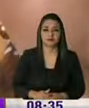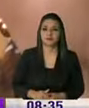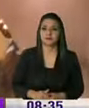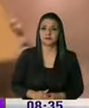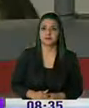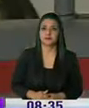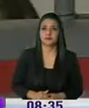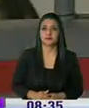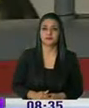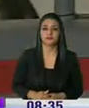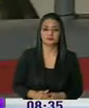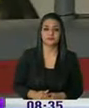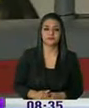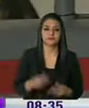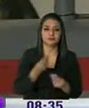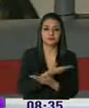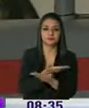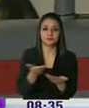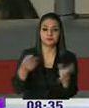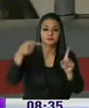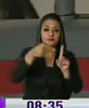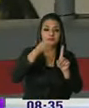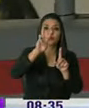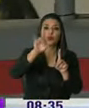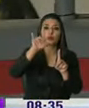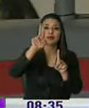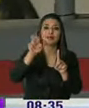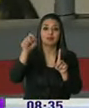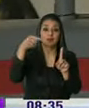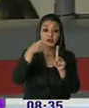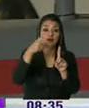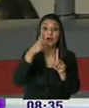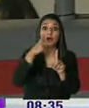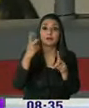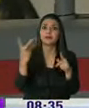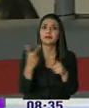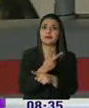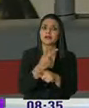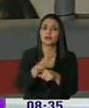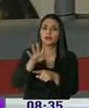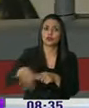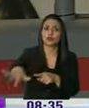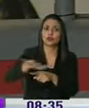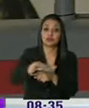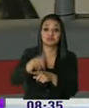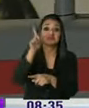Aldaz. Contarles que Weiner Valencia, conocido como alias Weiner,